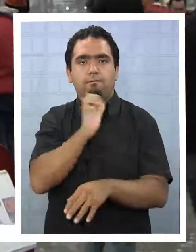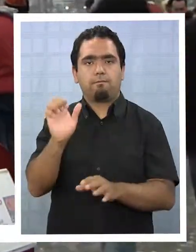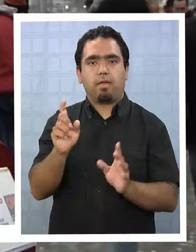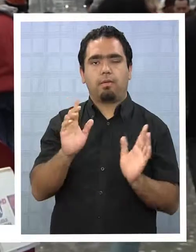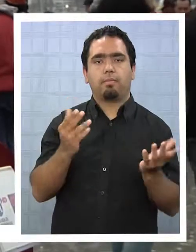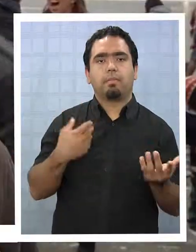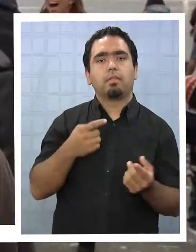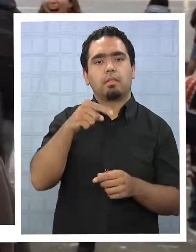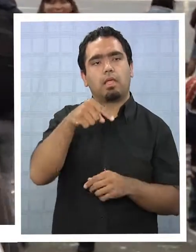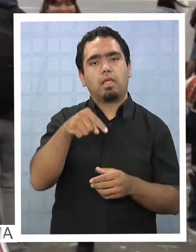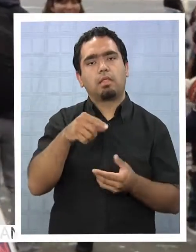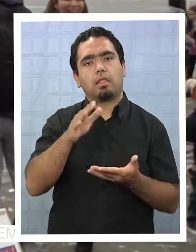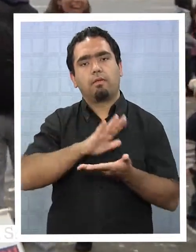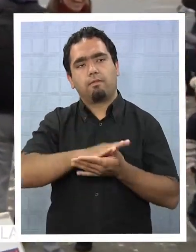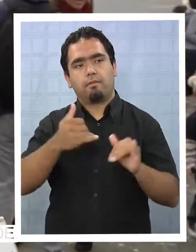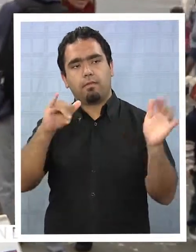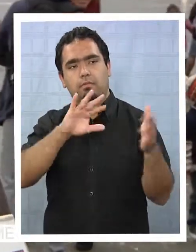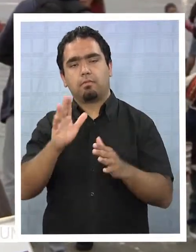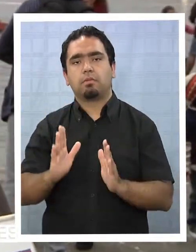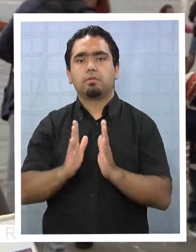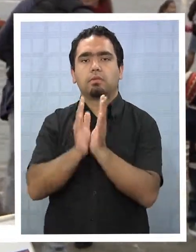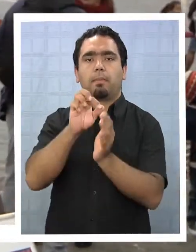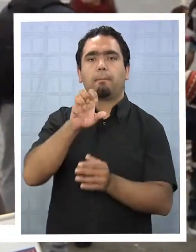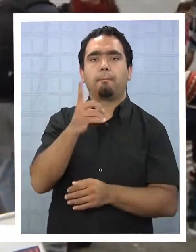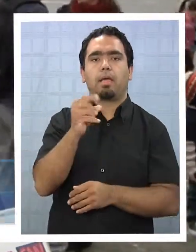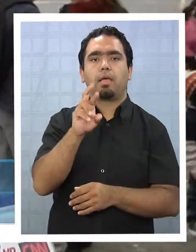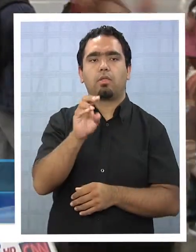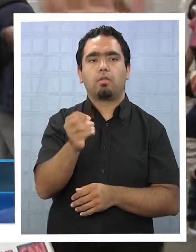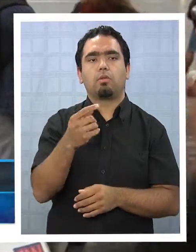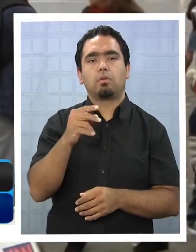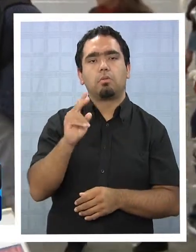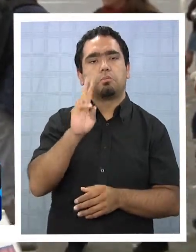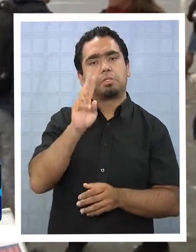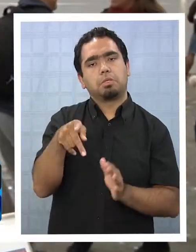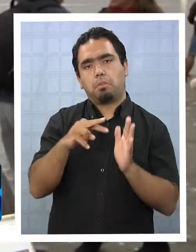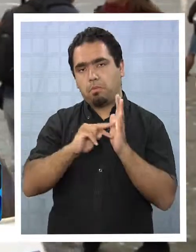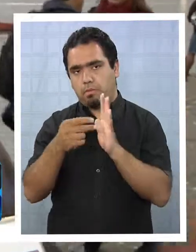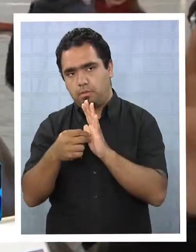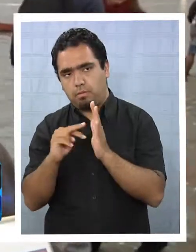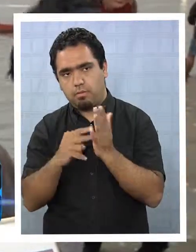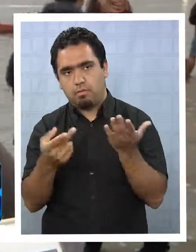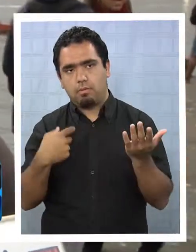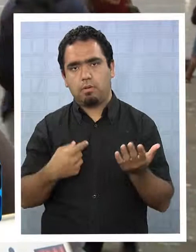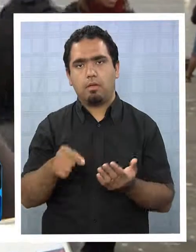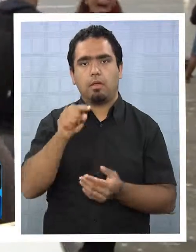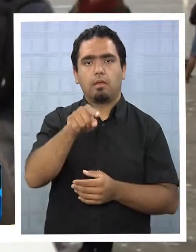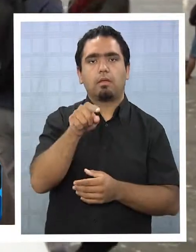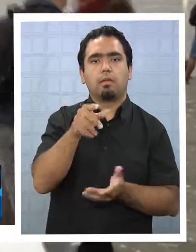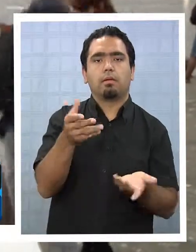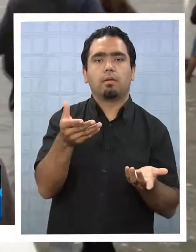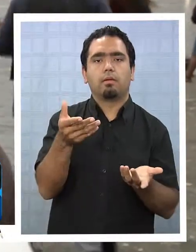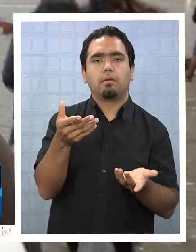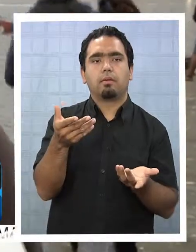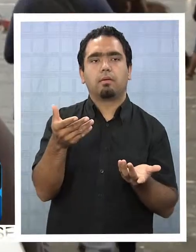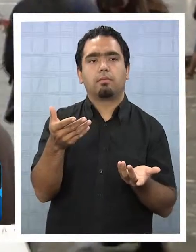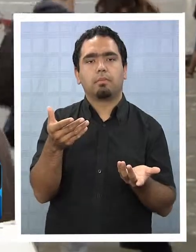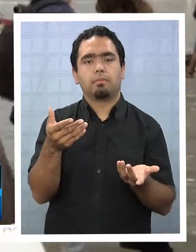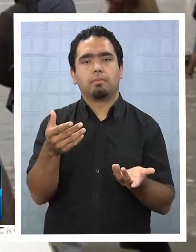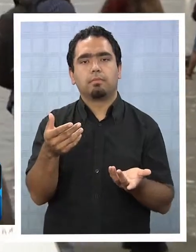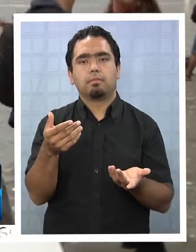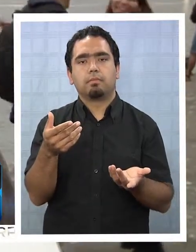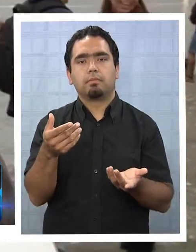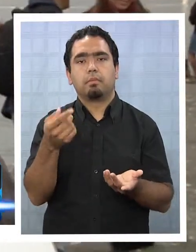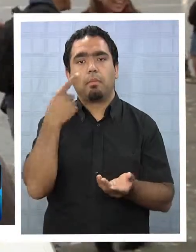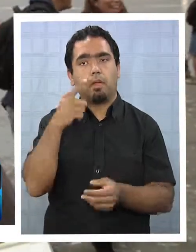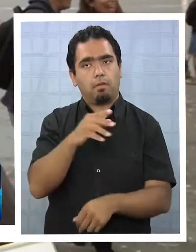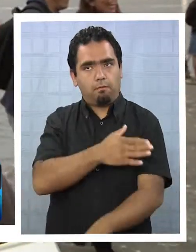de esta fiesta. Bueno, San Pedro no puede tener ningún problema con las situaciones naturales que se producen, pero